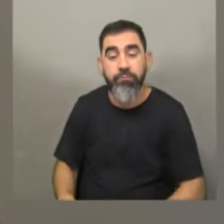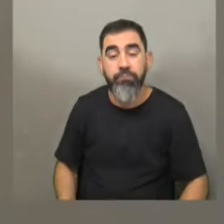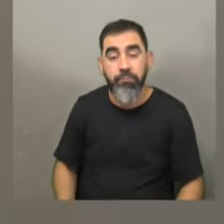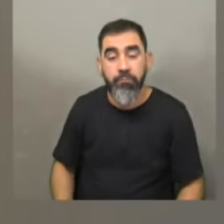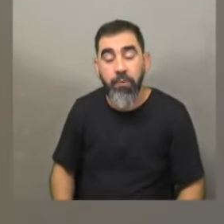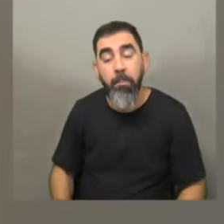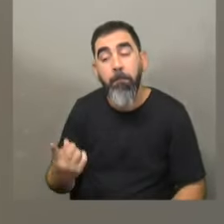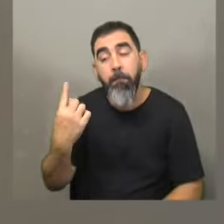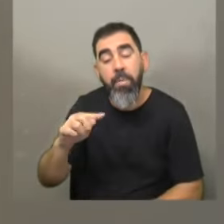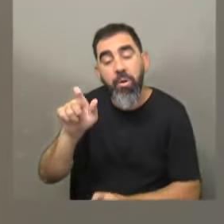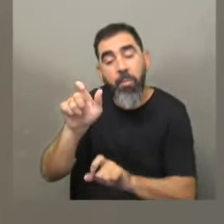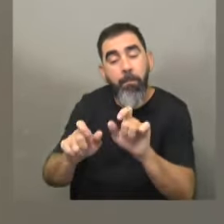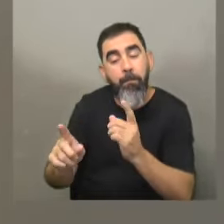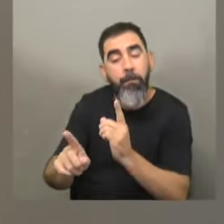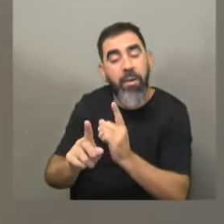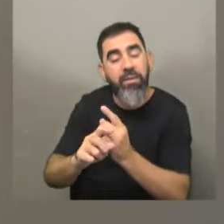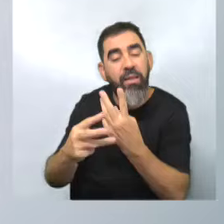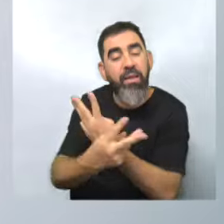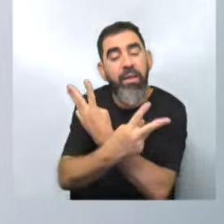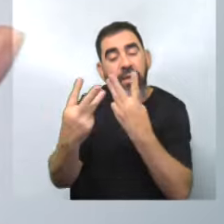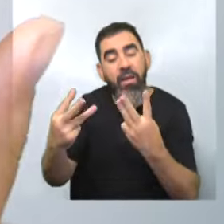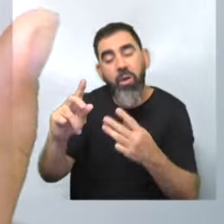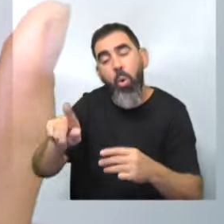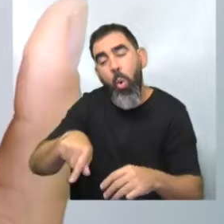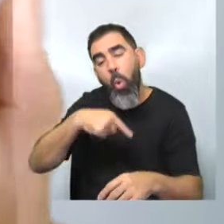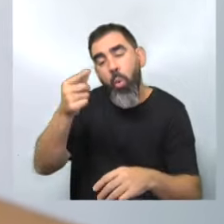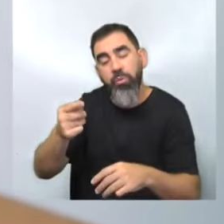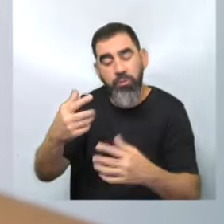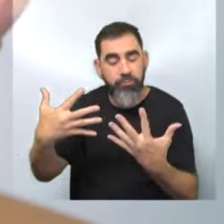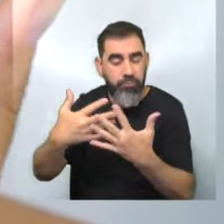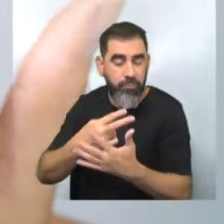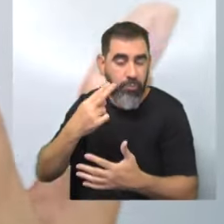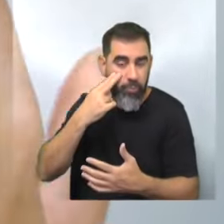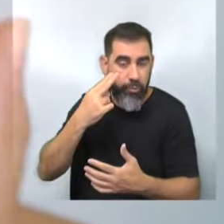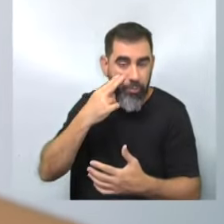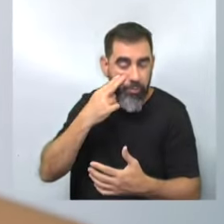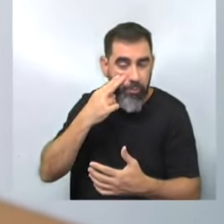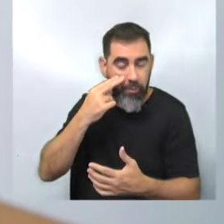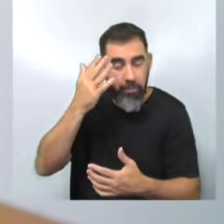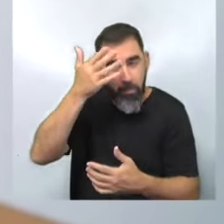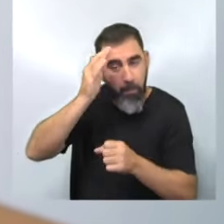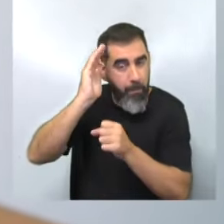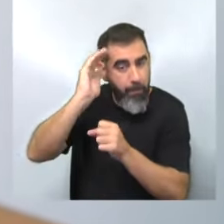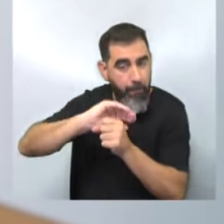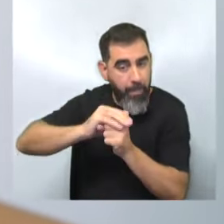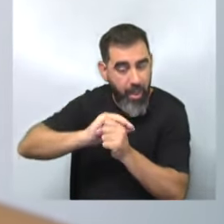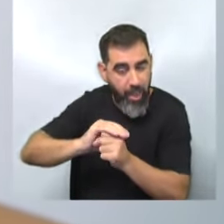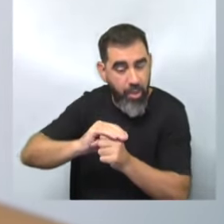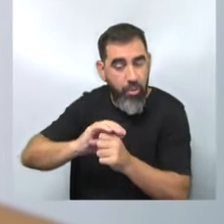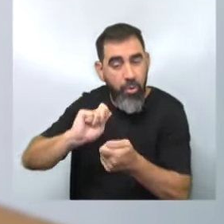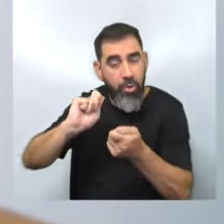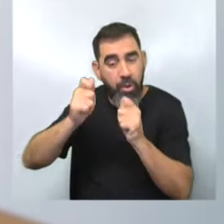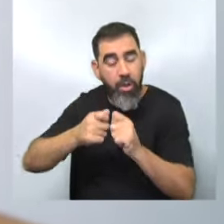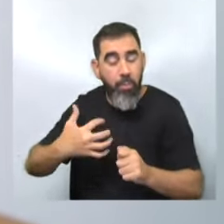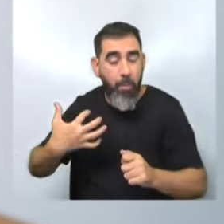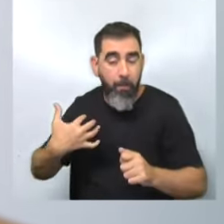son pacientes que en general asocian otro tipo de afectaciones. Pueden tener alopecias, pueden tener alteraciones en el ciclo